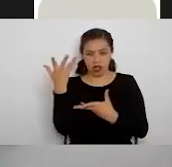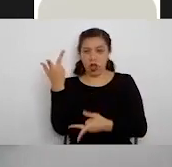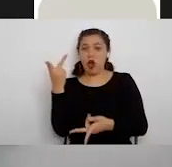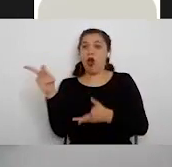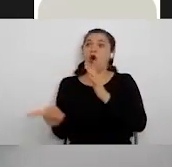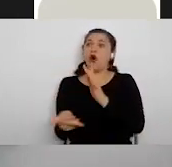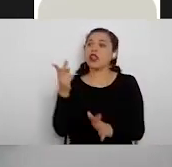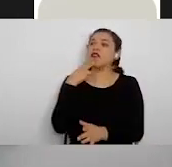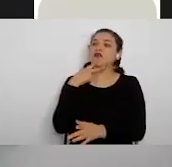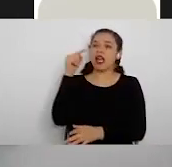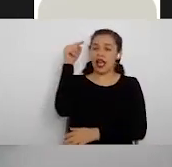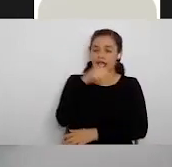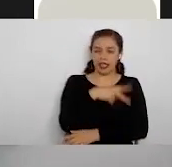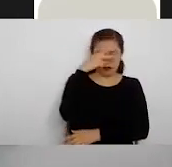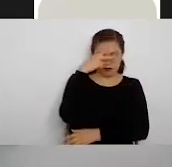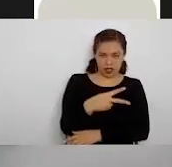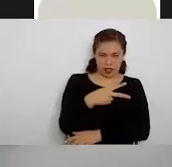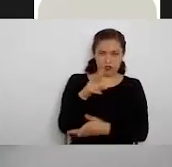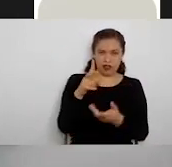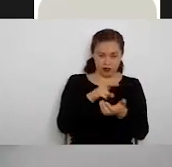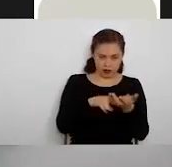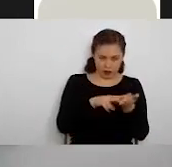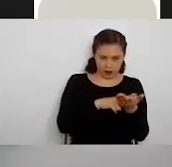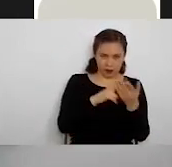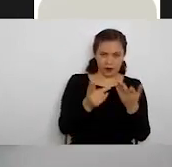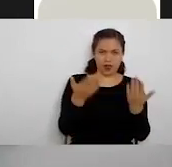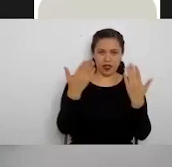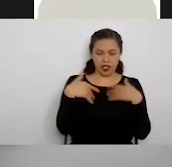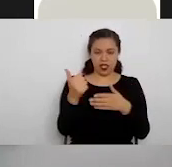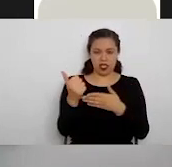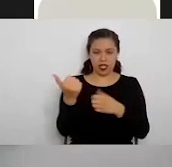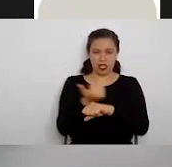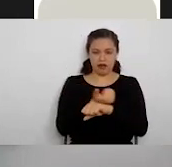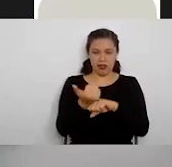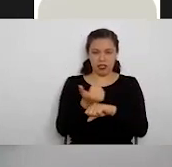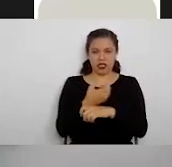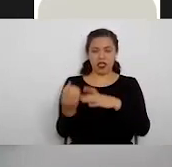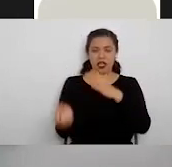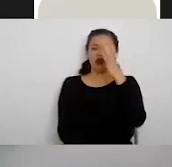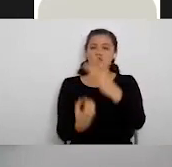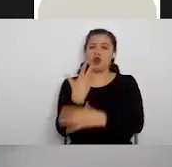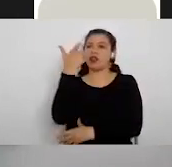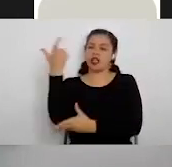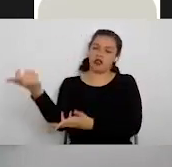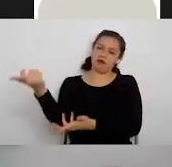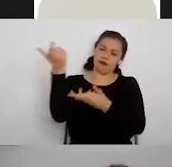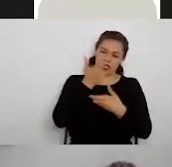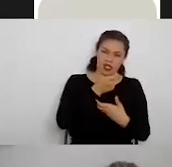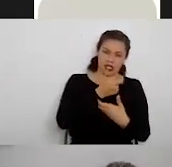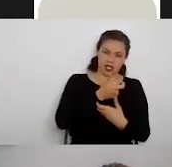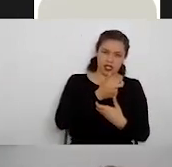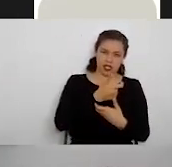es la sección verde. Y la amarilla, que es la otra más importante, es la nueva inversión que traen. Bueno, esta es.